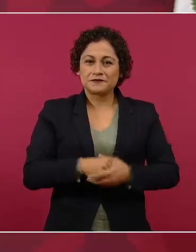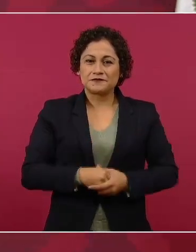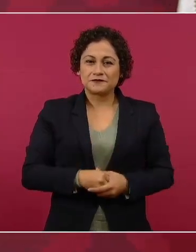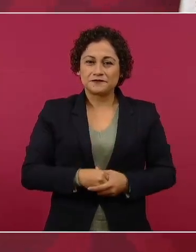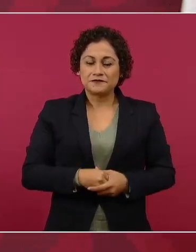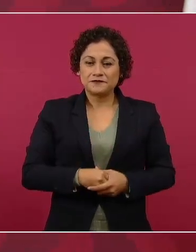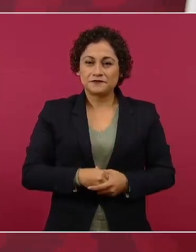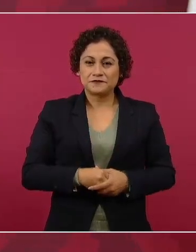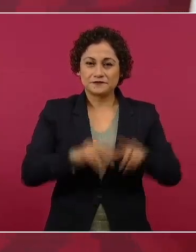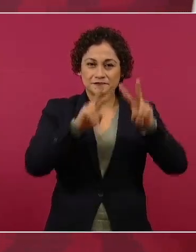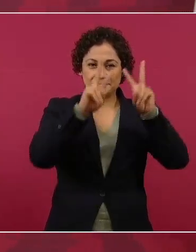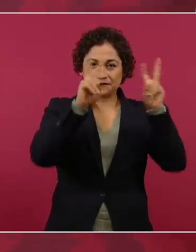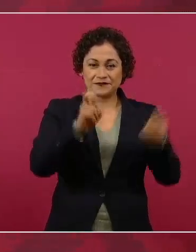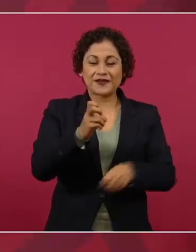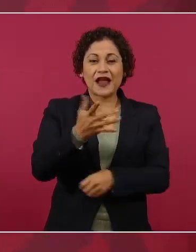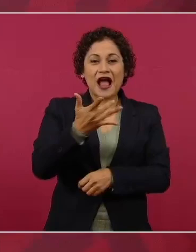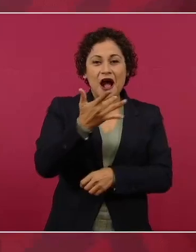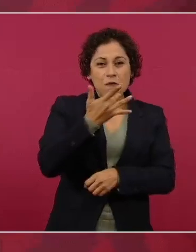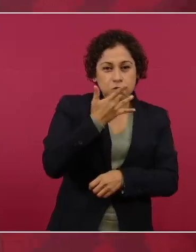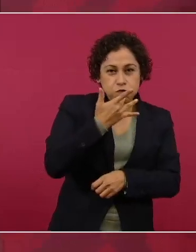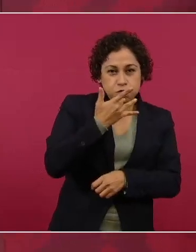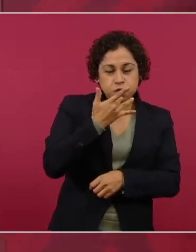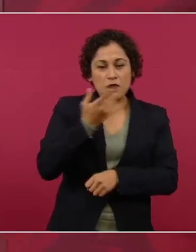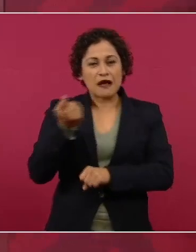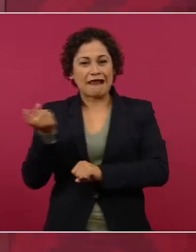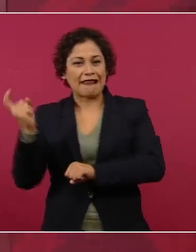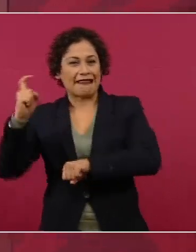el sapo y el alacrán,